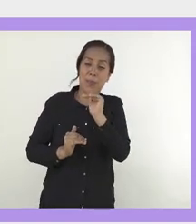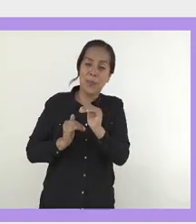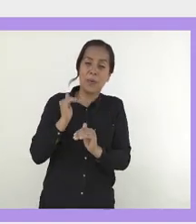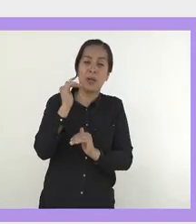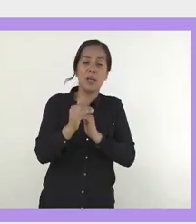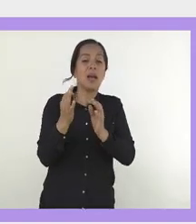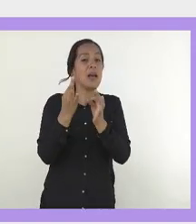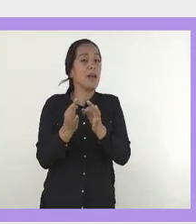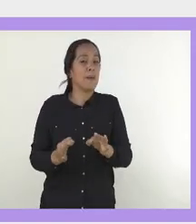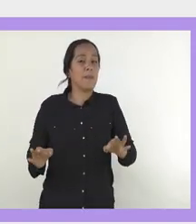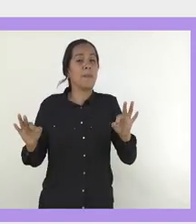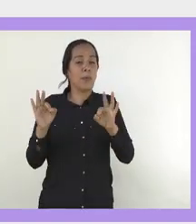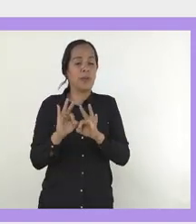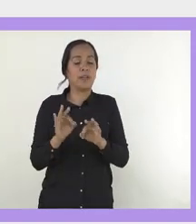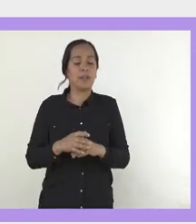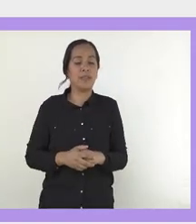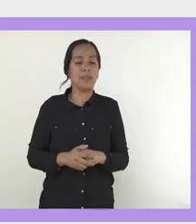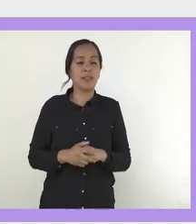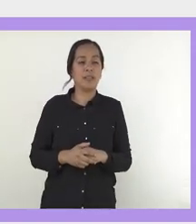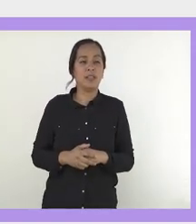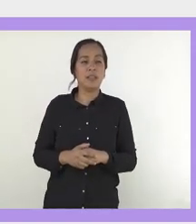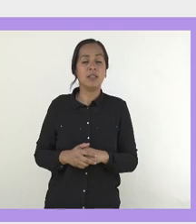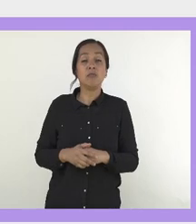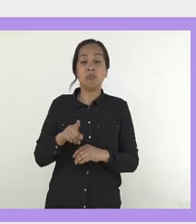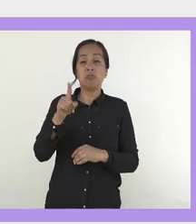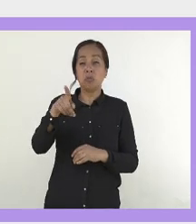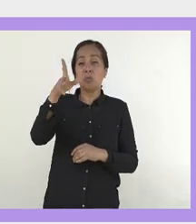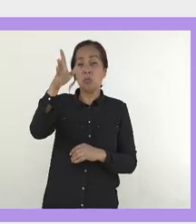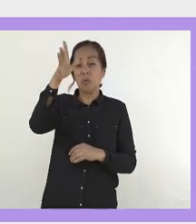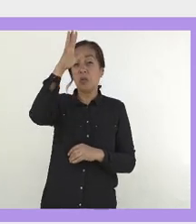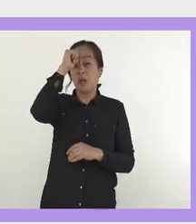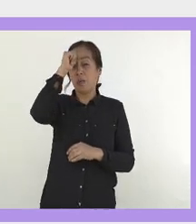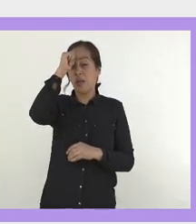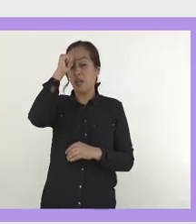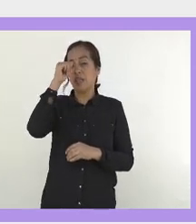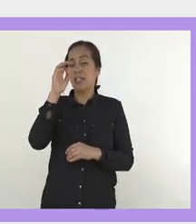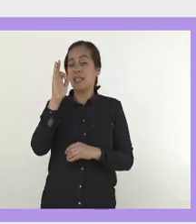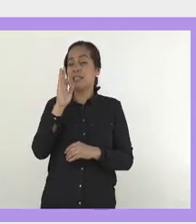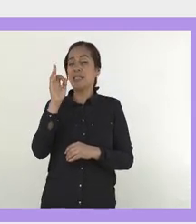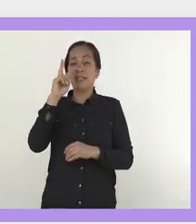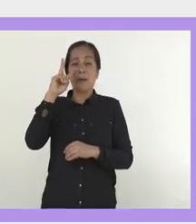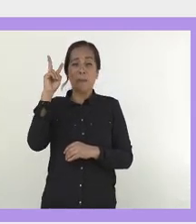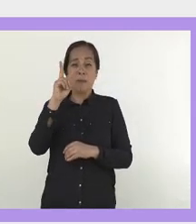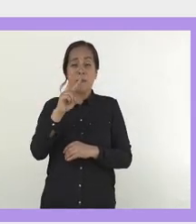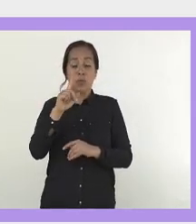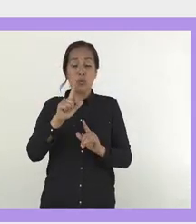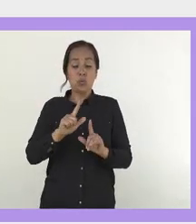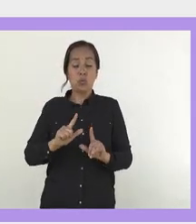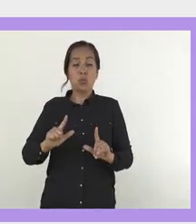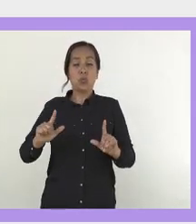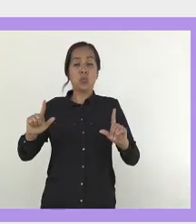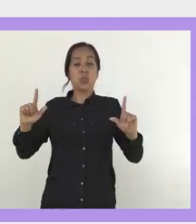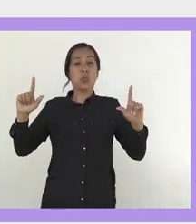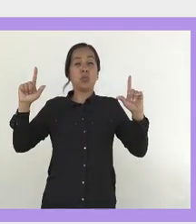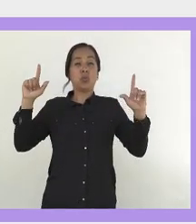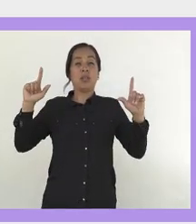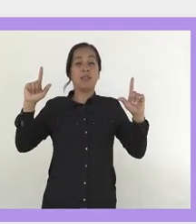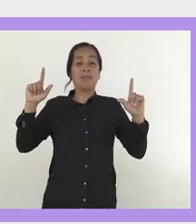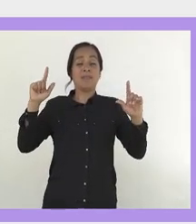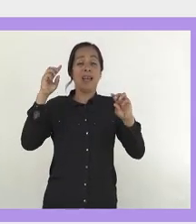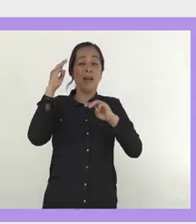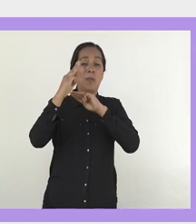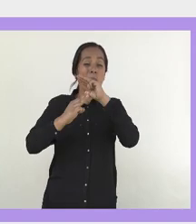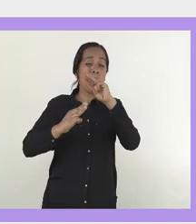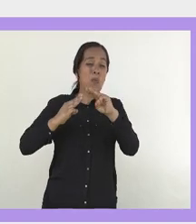como lo dijo Lucía que no va a parar estoy de acuerdo por eso yo digo si vemos la pantalla grande el fútbol femenil a nivel